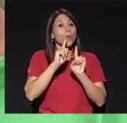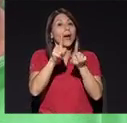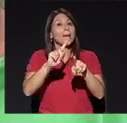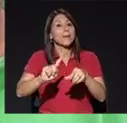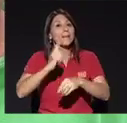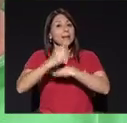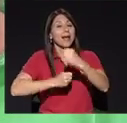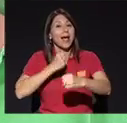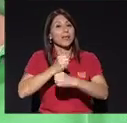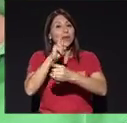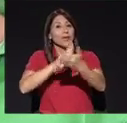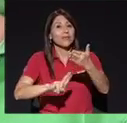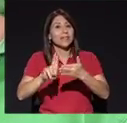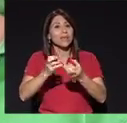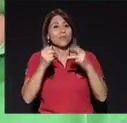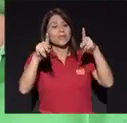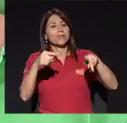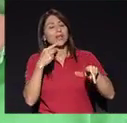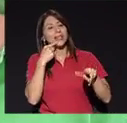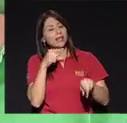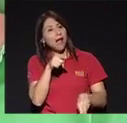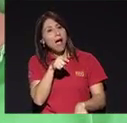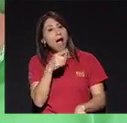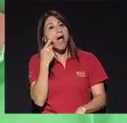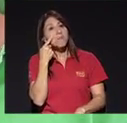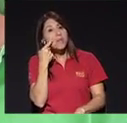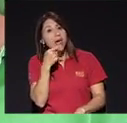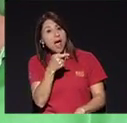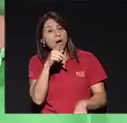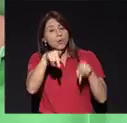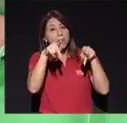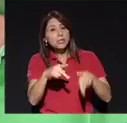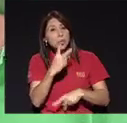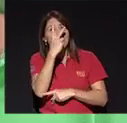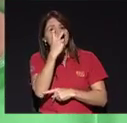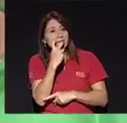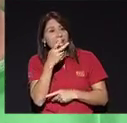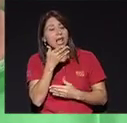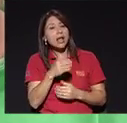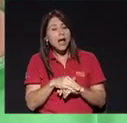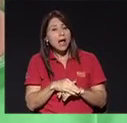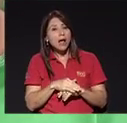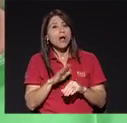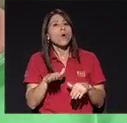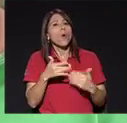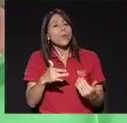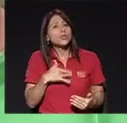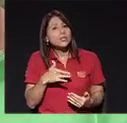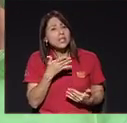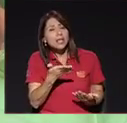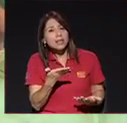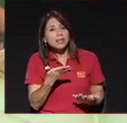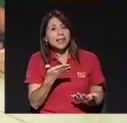la universidad por primer año, muchos dicen, ay, mira, es una persona ciega y cómo se siente.